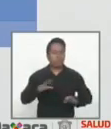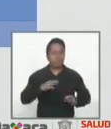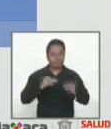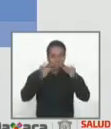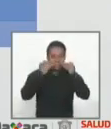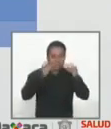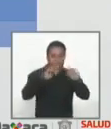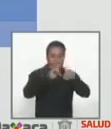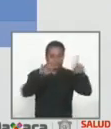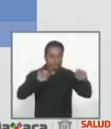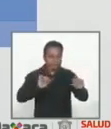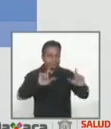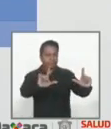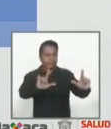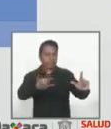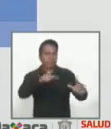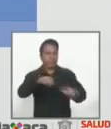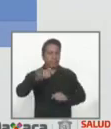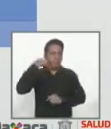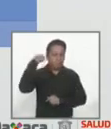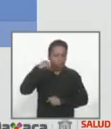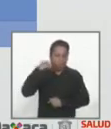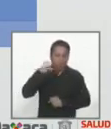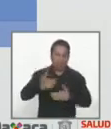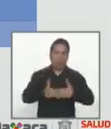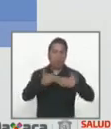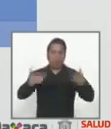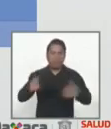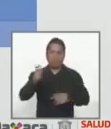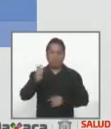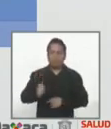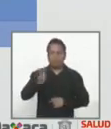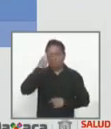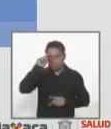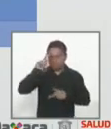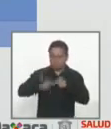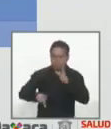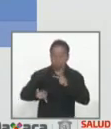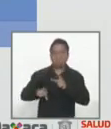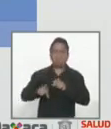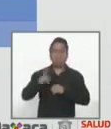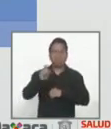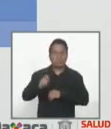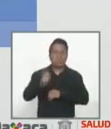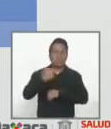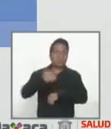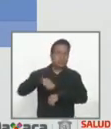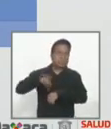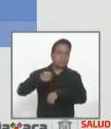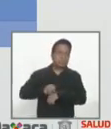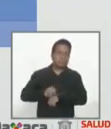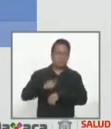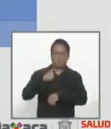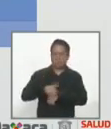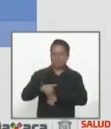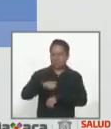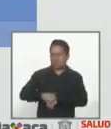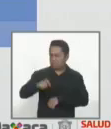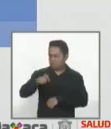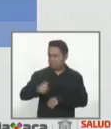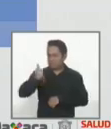esta diapositiva, que Oaxaca ocupa hasta el momento, en el corte de la semana epidemiológica número